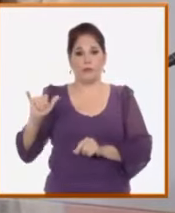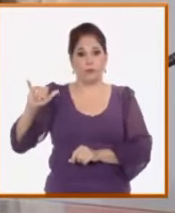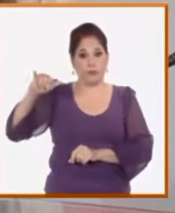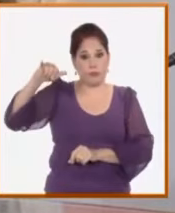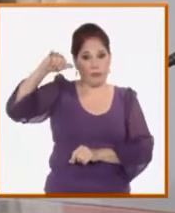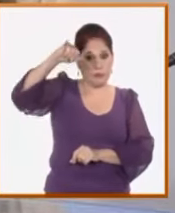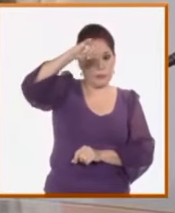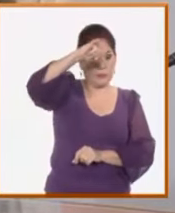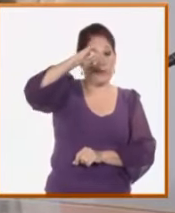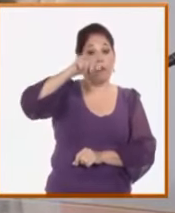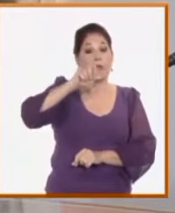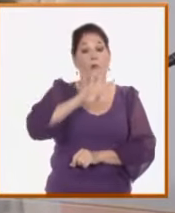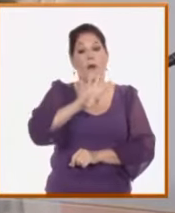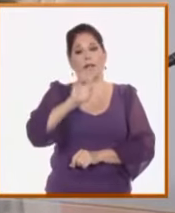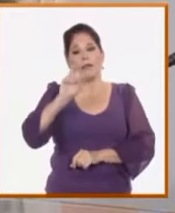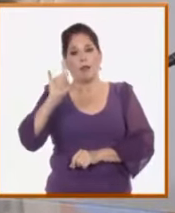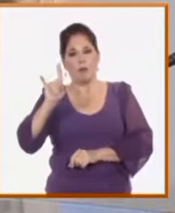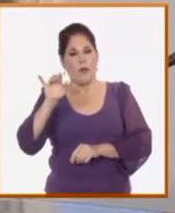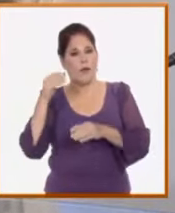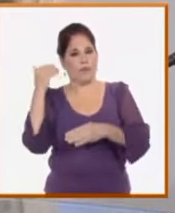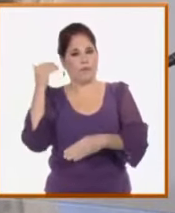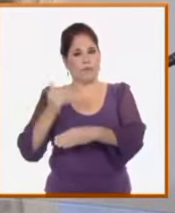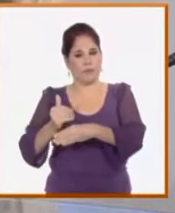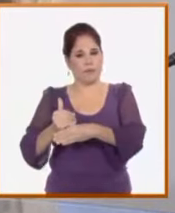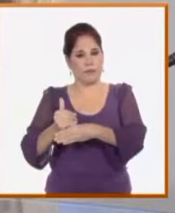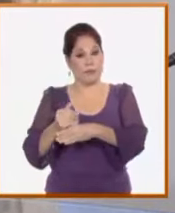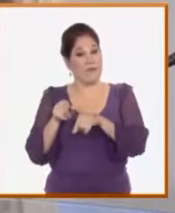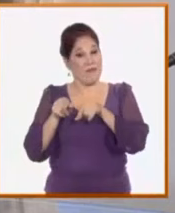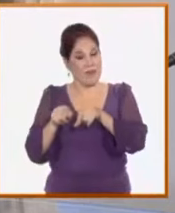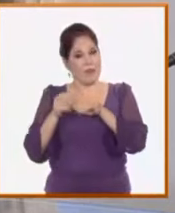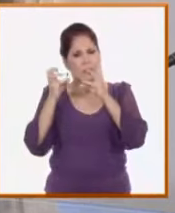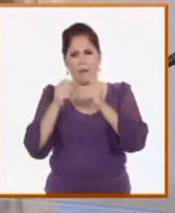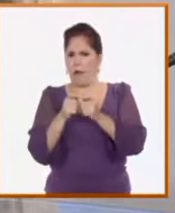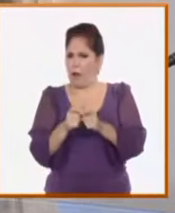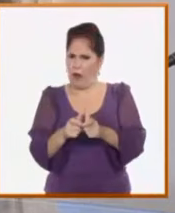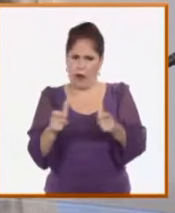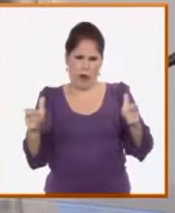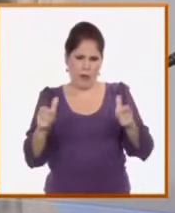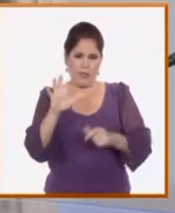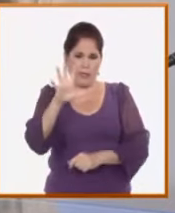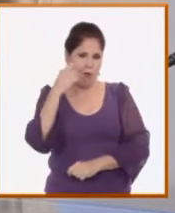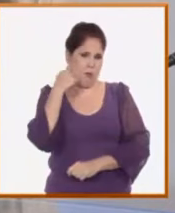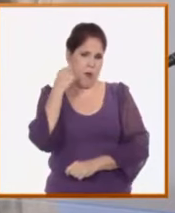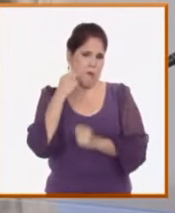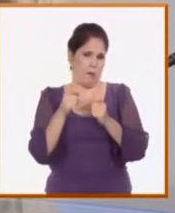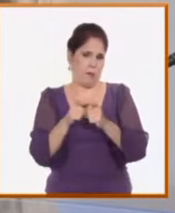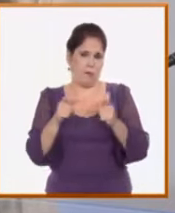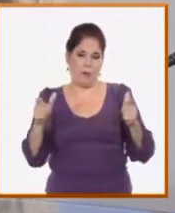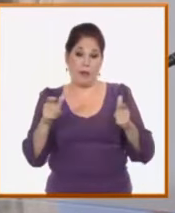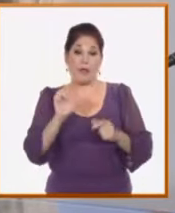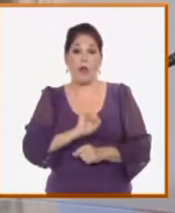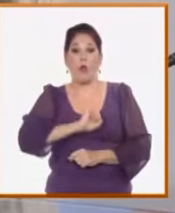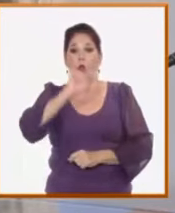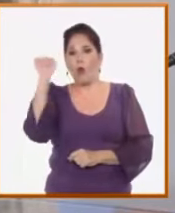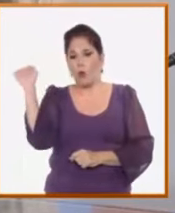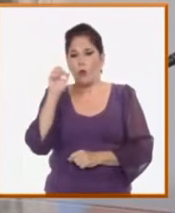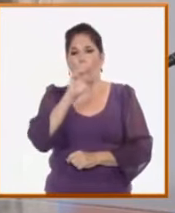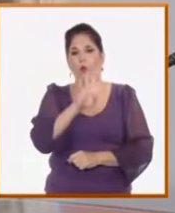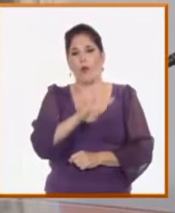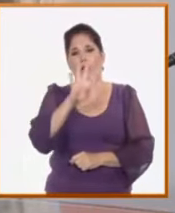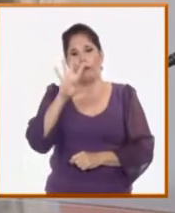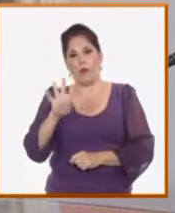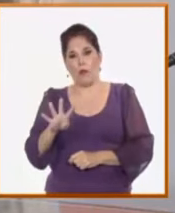obstaculizaron 49 operaciones r Esta es la cifra más alta en los últimos 5 años y se logró asegurar